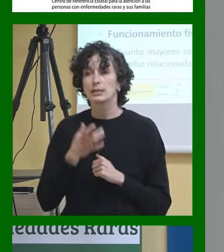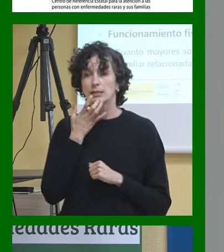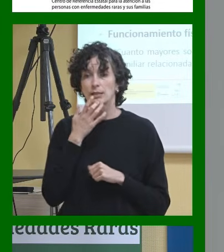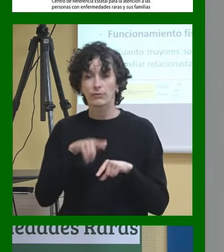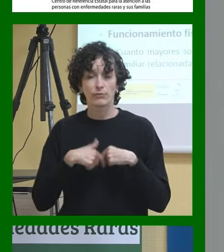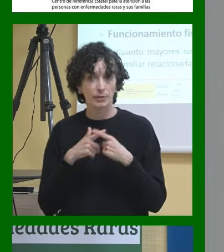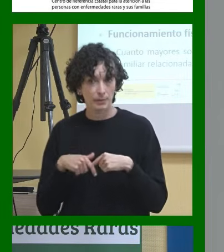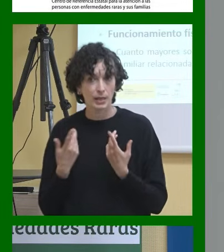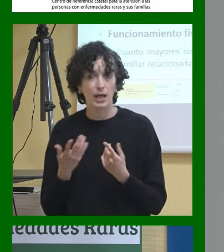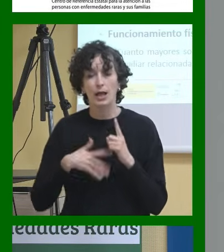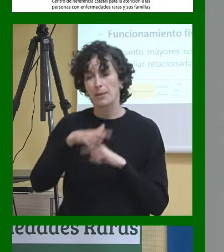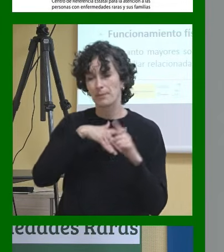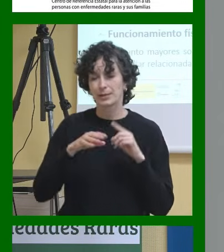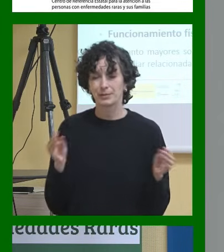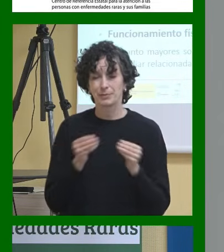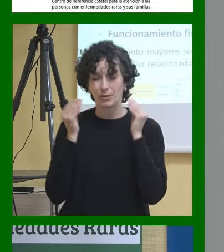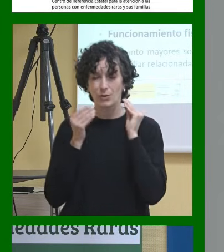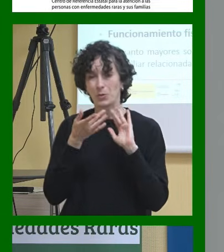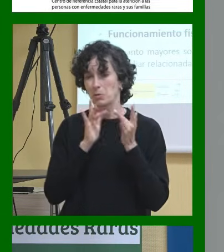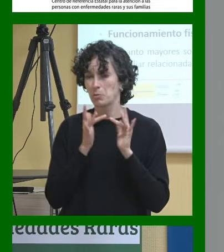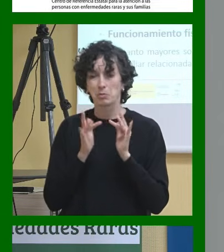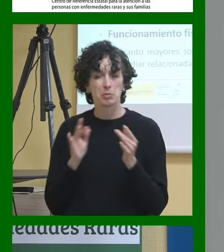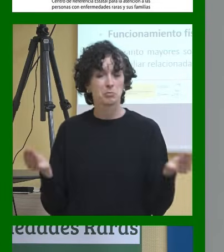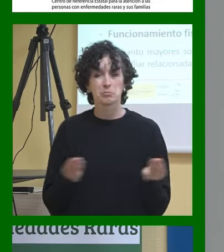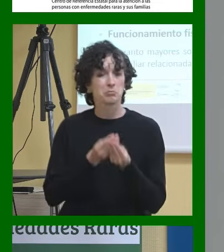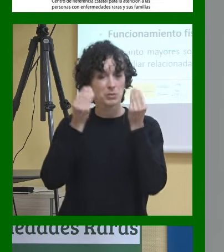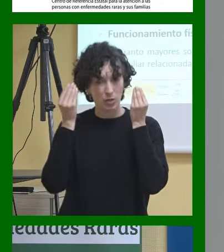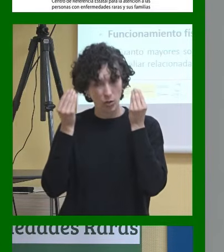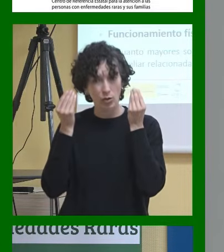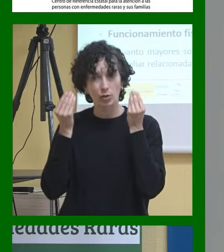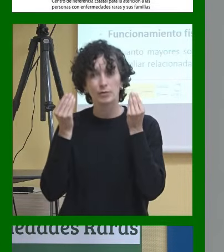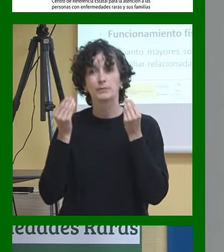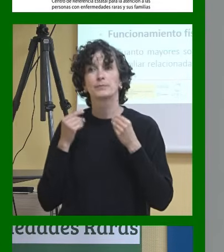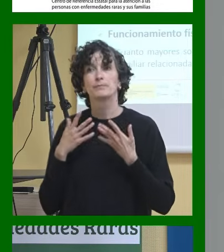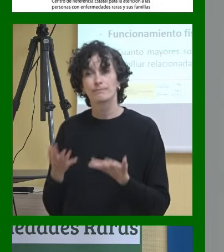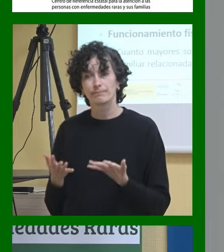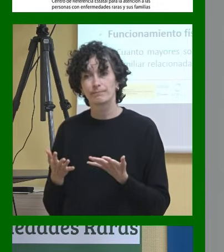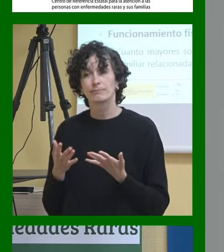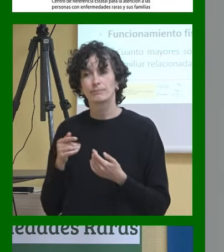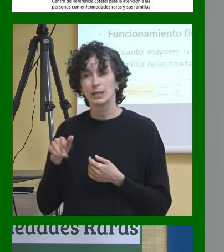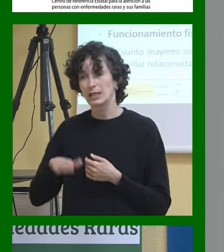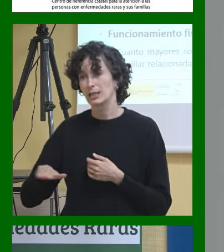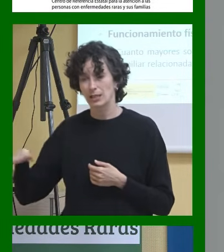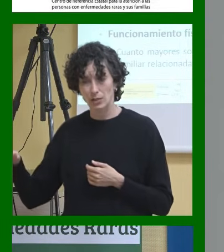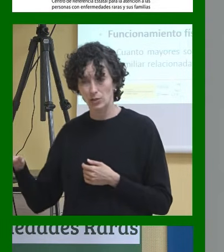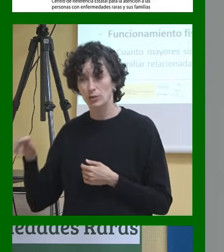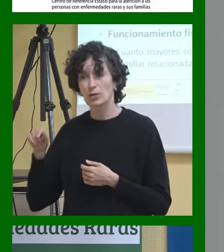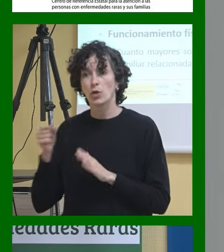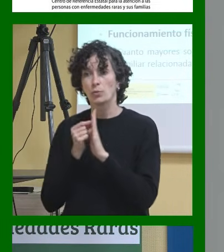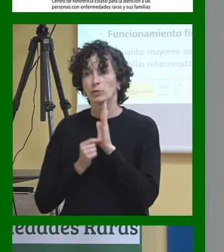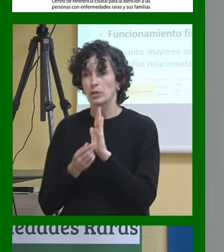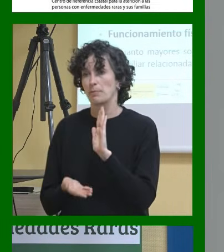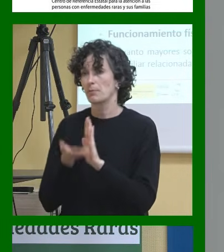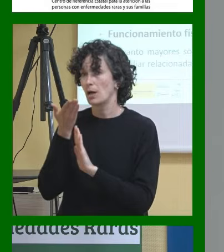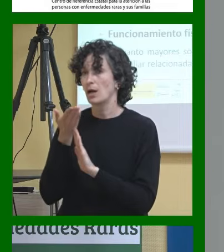familia hay un mejor ambiente, una mejor relación entre los miembros de la familia, también los niños obtienen puntuaciones más